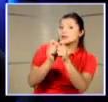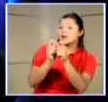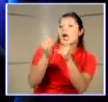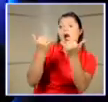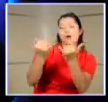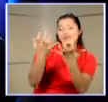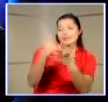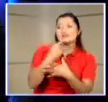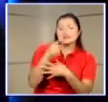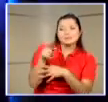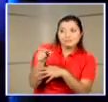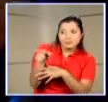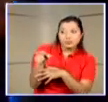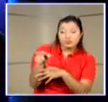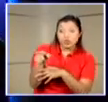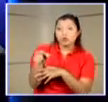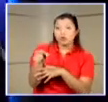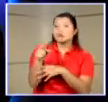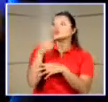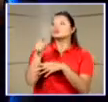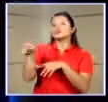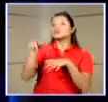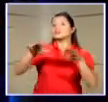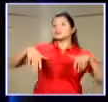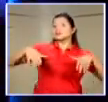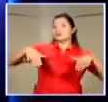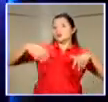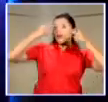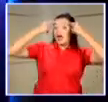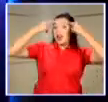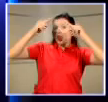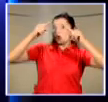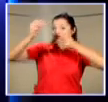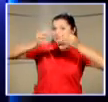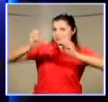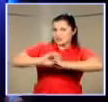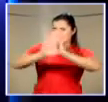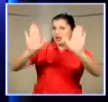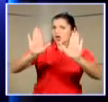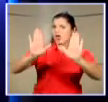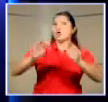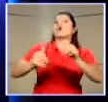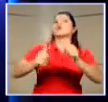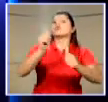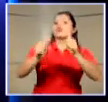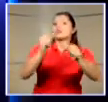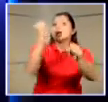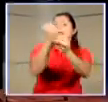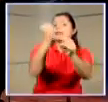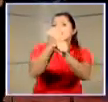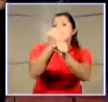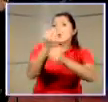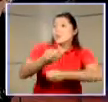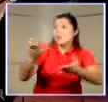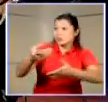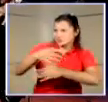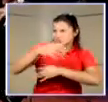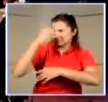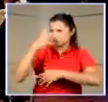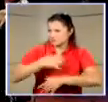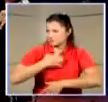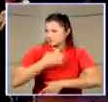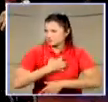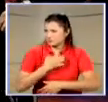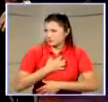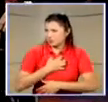yo, y es lo que ustedes no han logrado puntualizar cuál es la parte del empleo público que les molesta. Porque nosotros